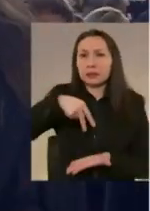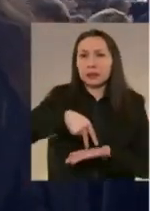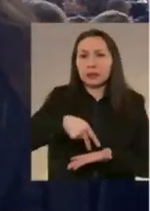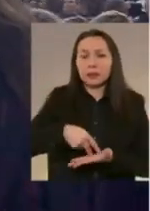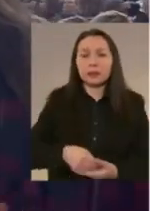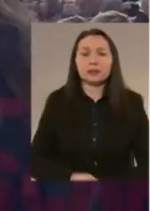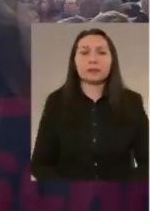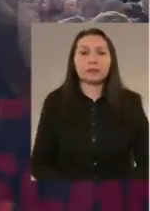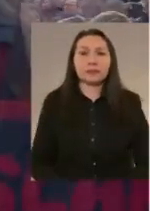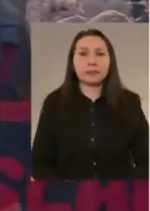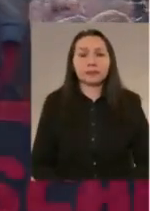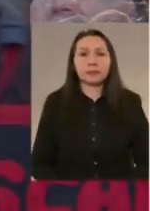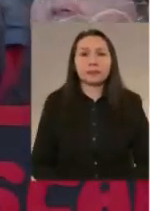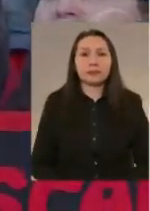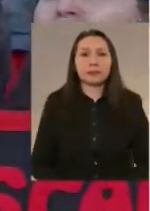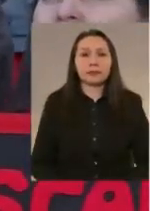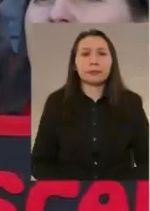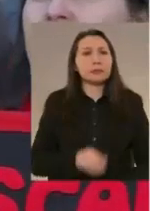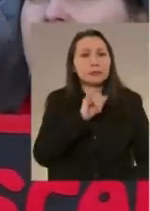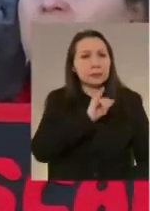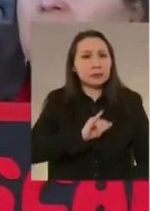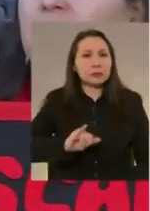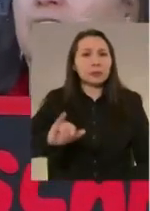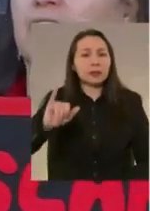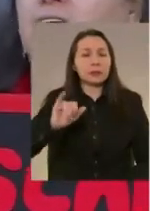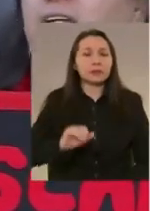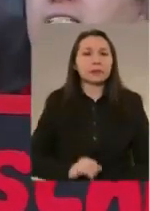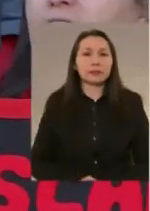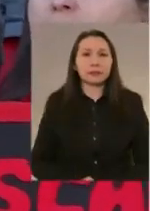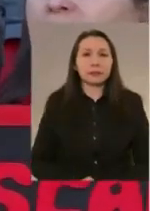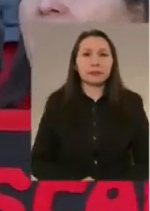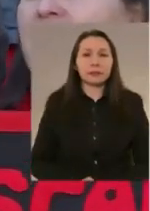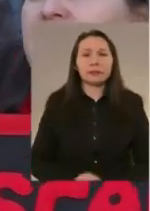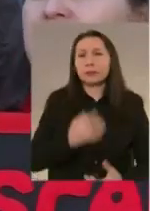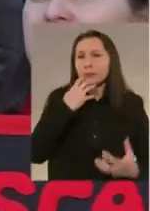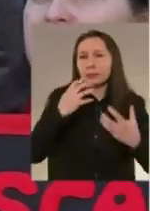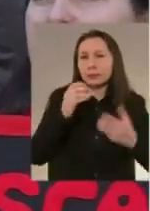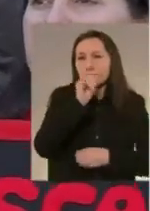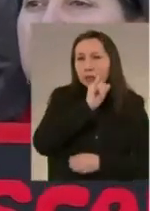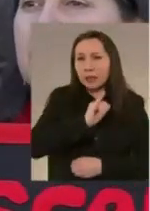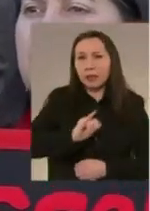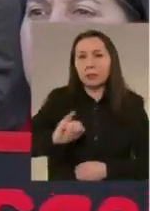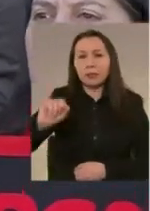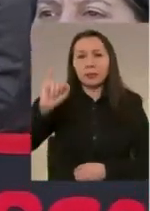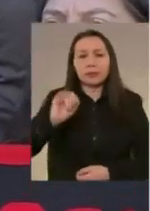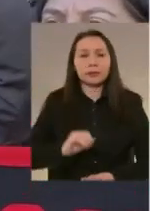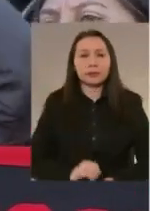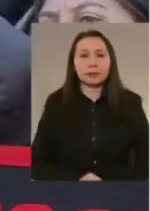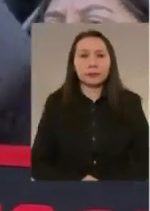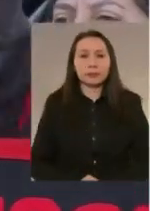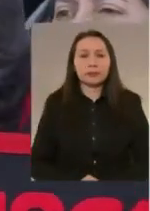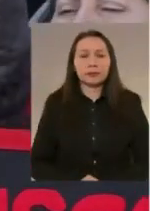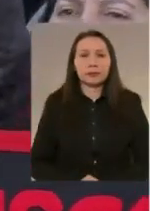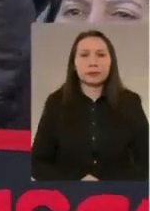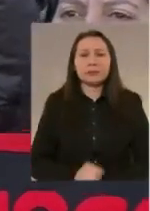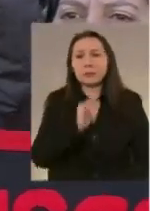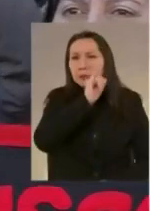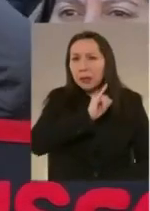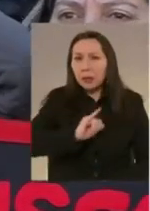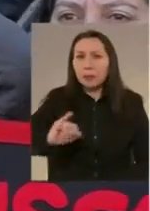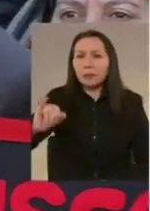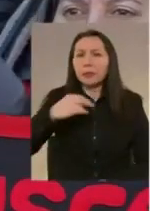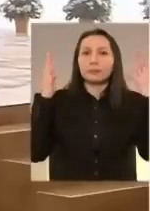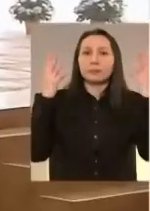polarización y algunas posturas demuestran que no están del todo cerrados y eso nos desafía y nos obliga a redoblar esfuerzos